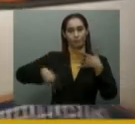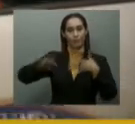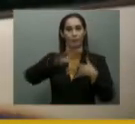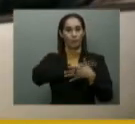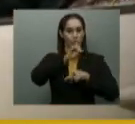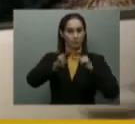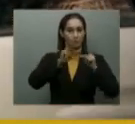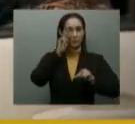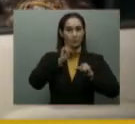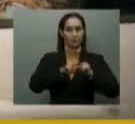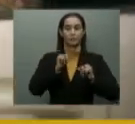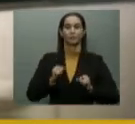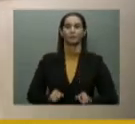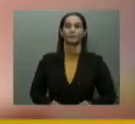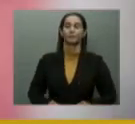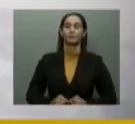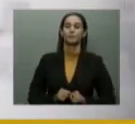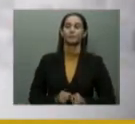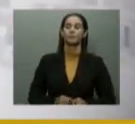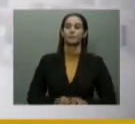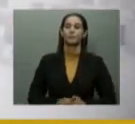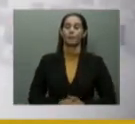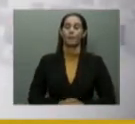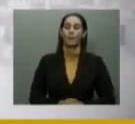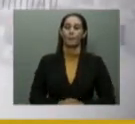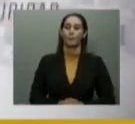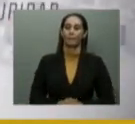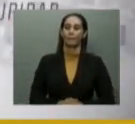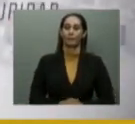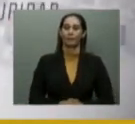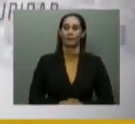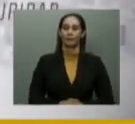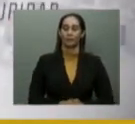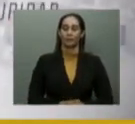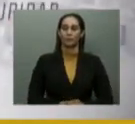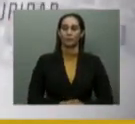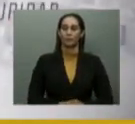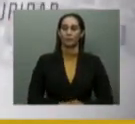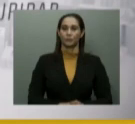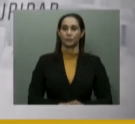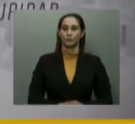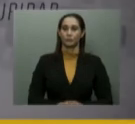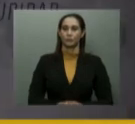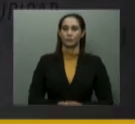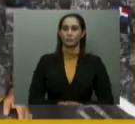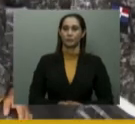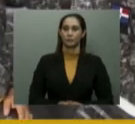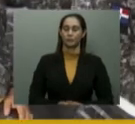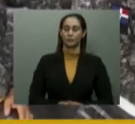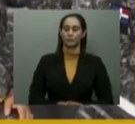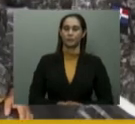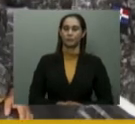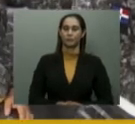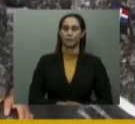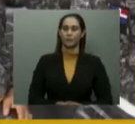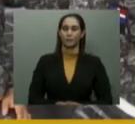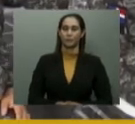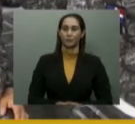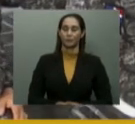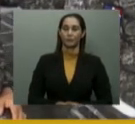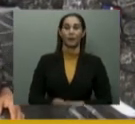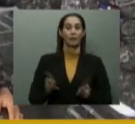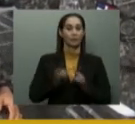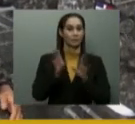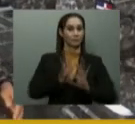implementarse prácticamente que no que creo que para hacer esa evaluación ya que planteas habría que esperar que